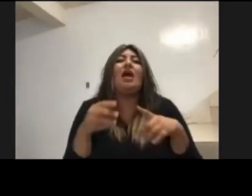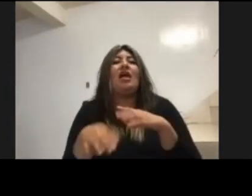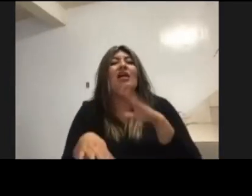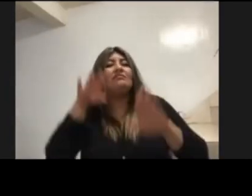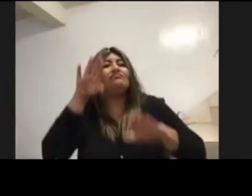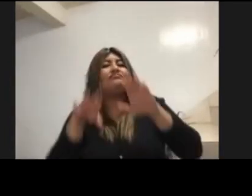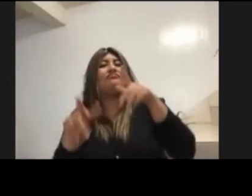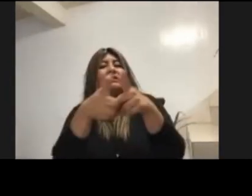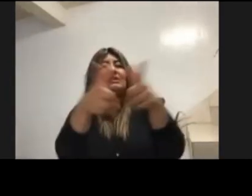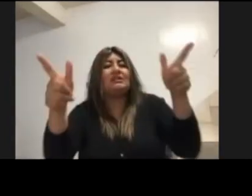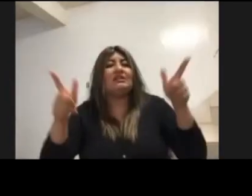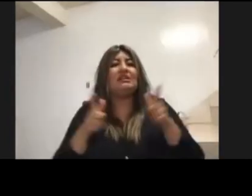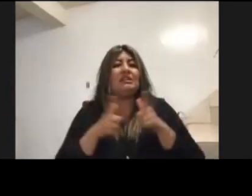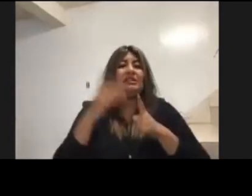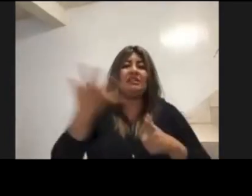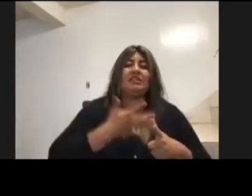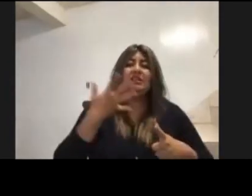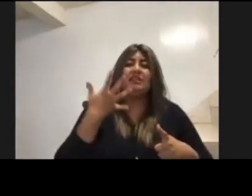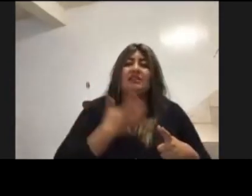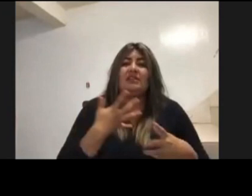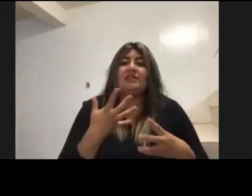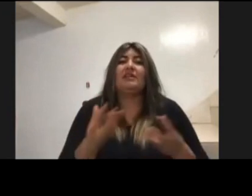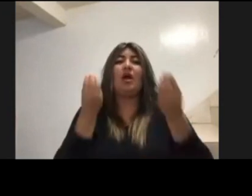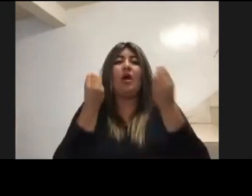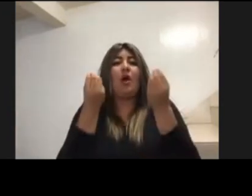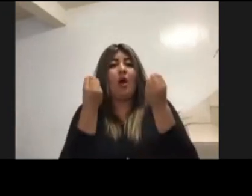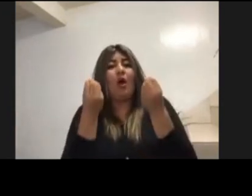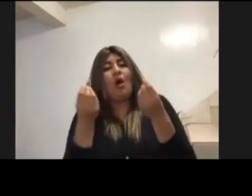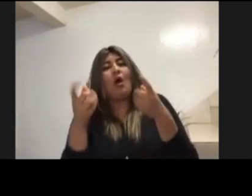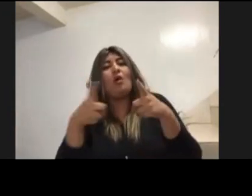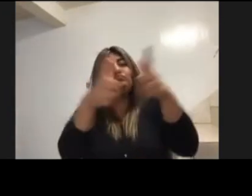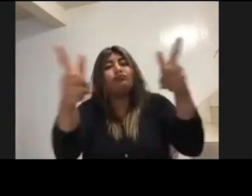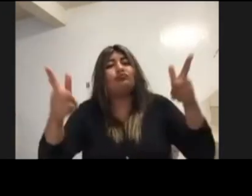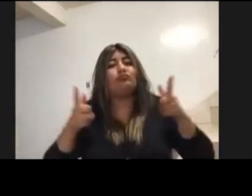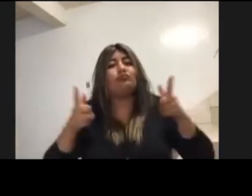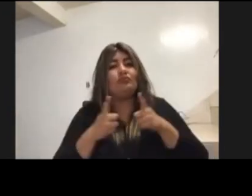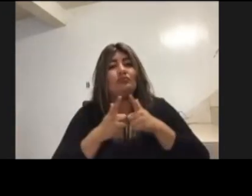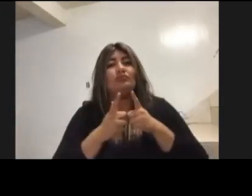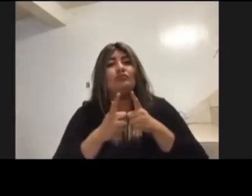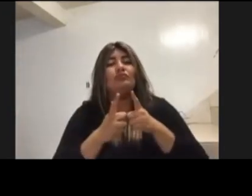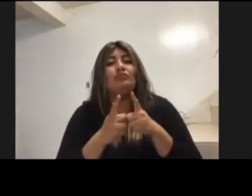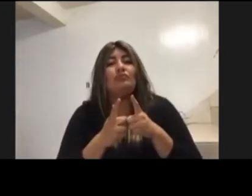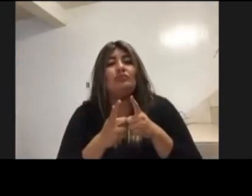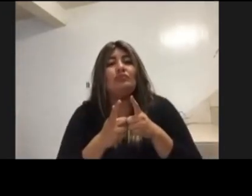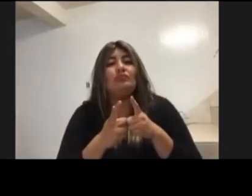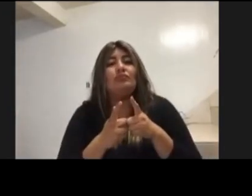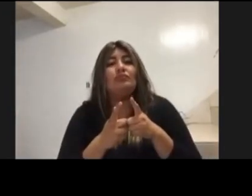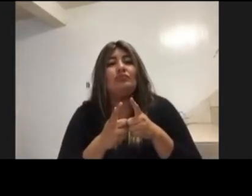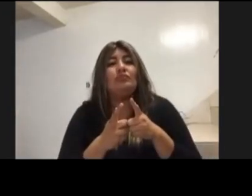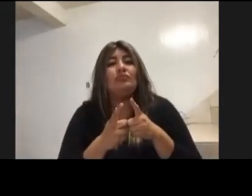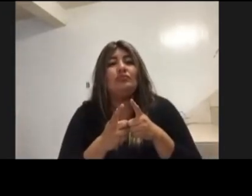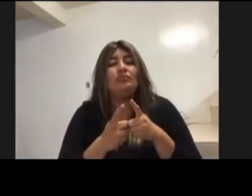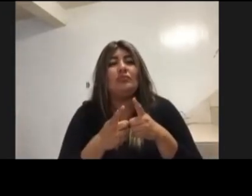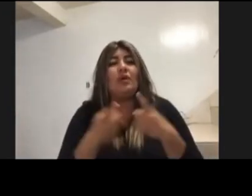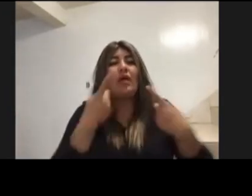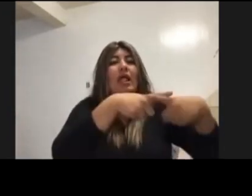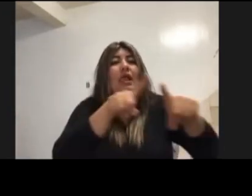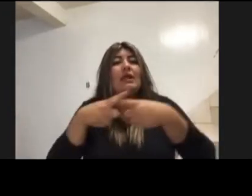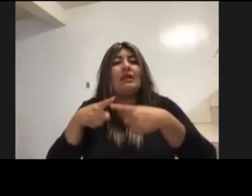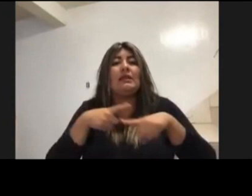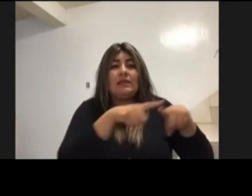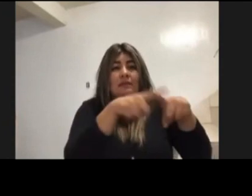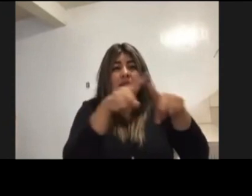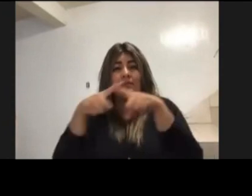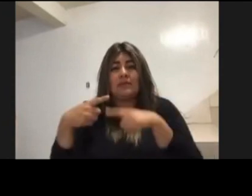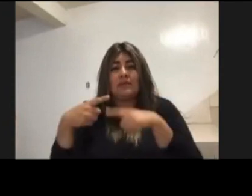que mezclar a los grupos completos integrados con posible necesidad de grupos alternos. ¿Para qué?